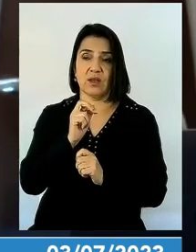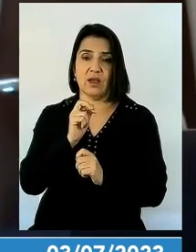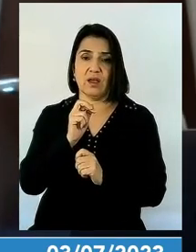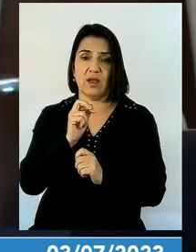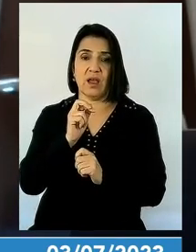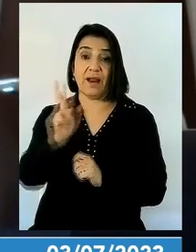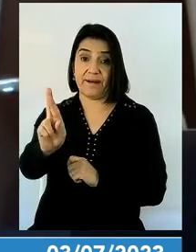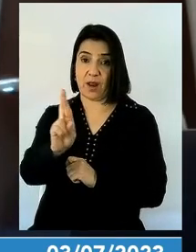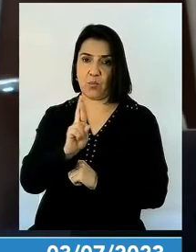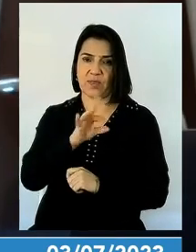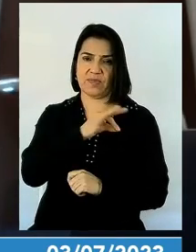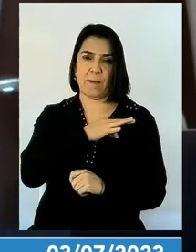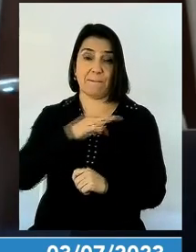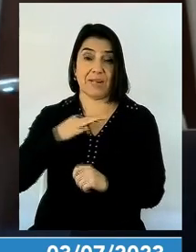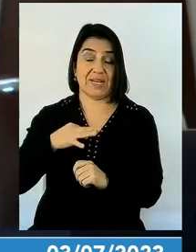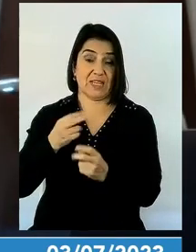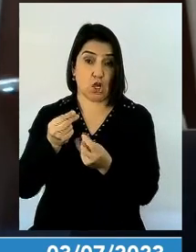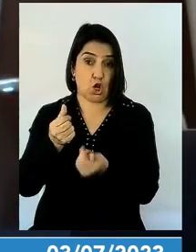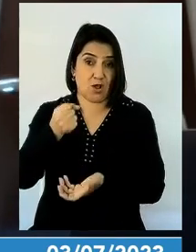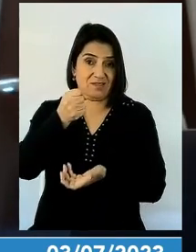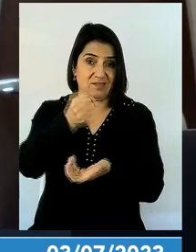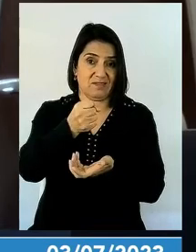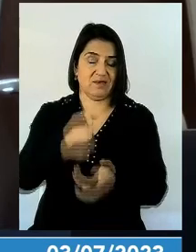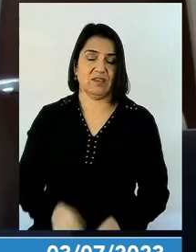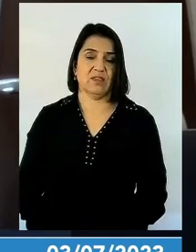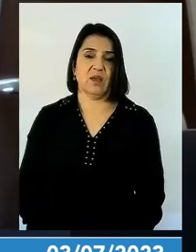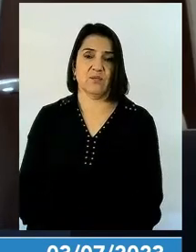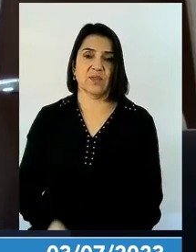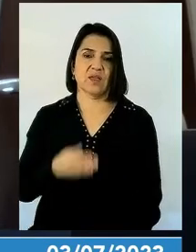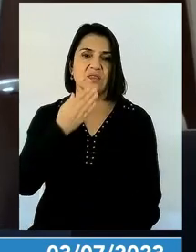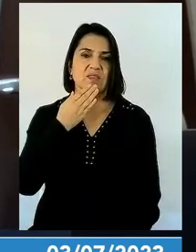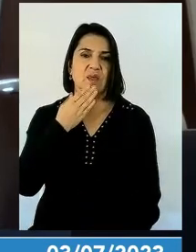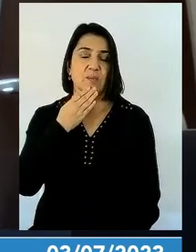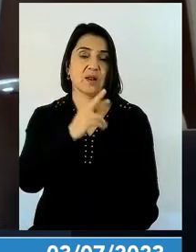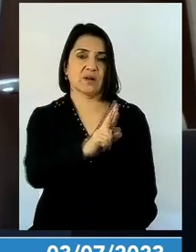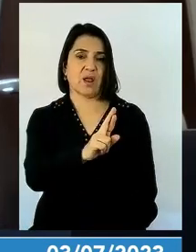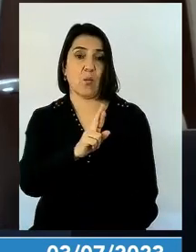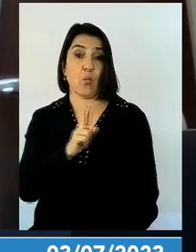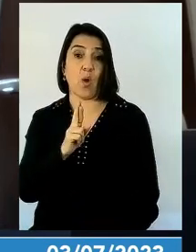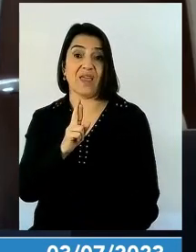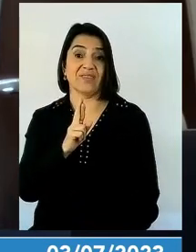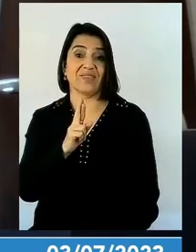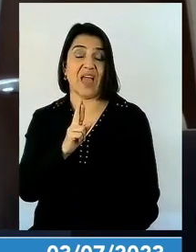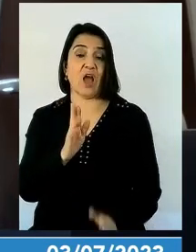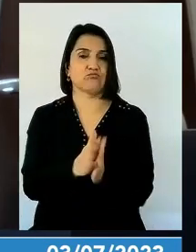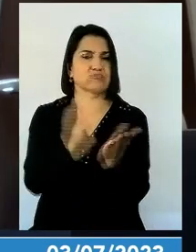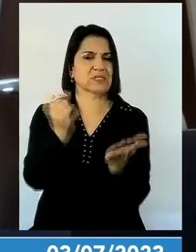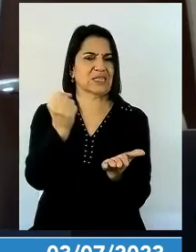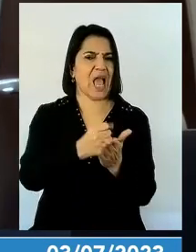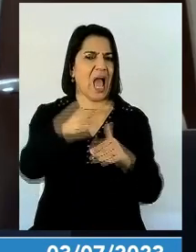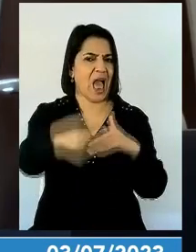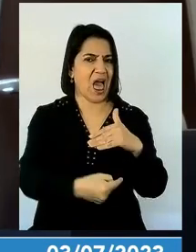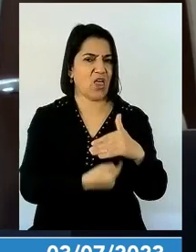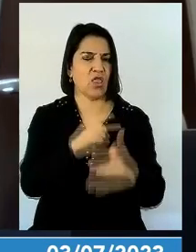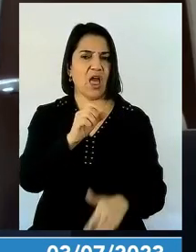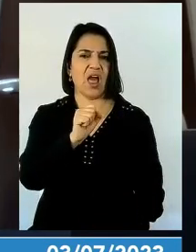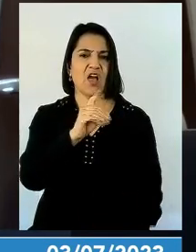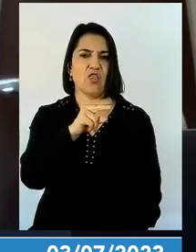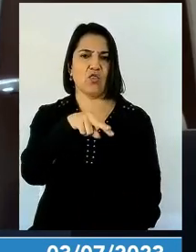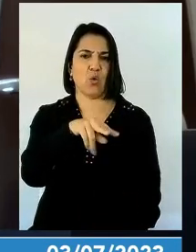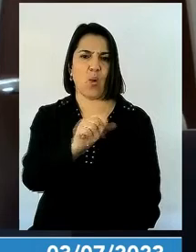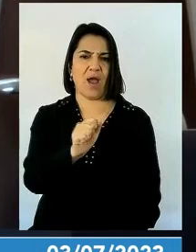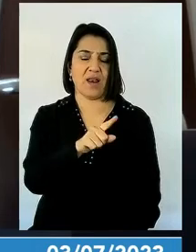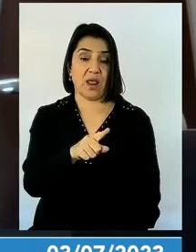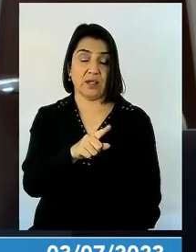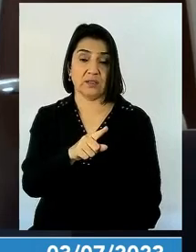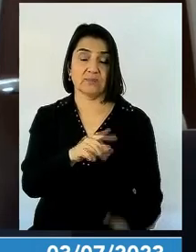Hacienda como de Aduana. En razón de ello, por favor, también en su mérito, solicitamos que